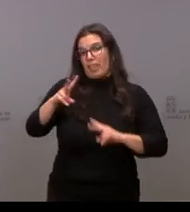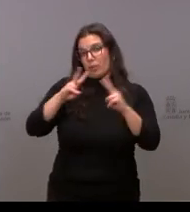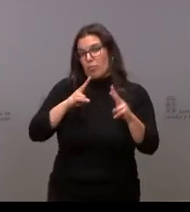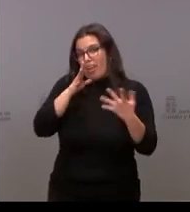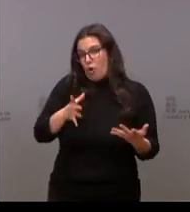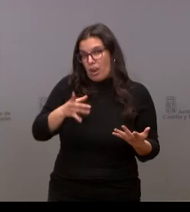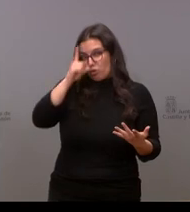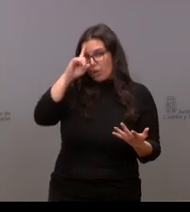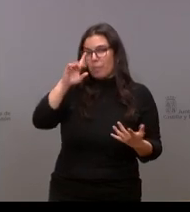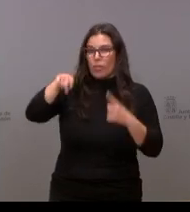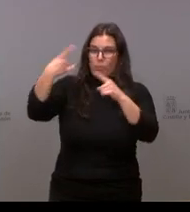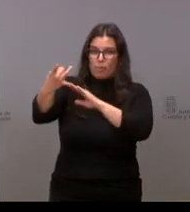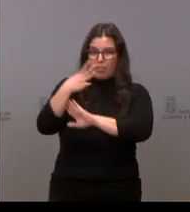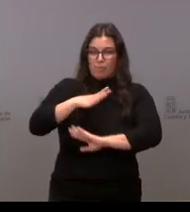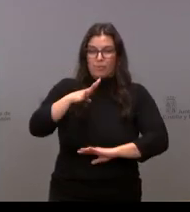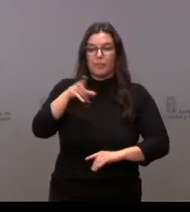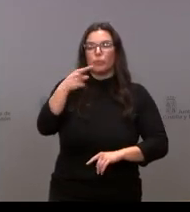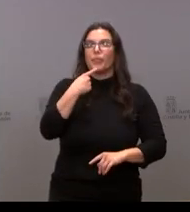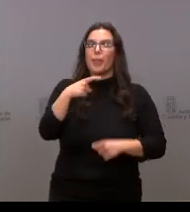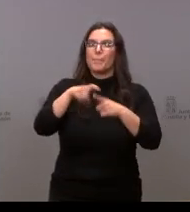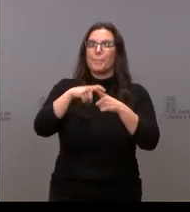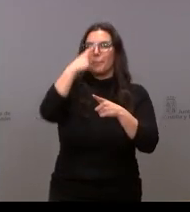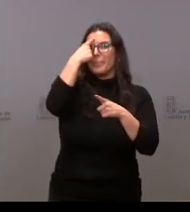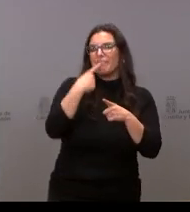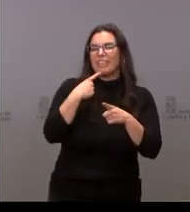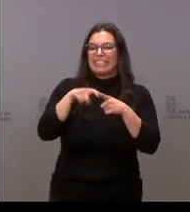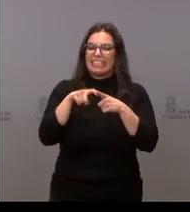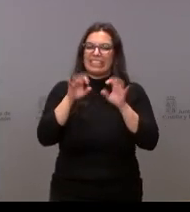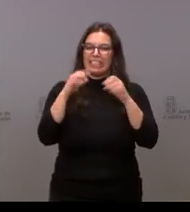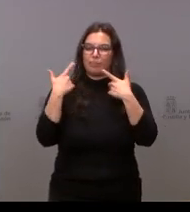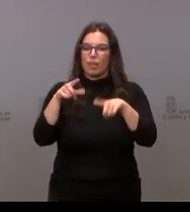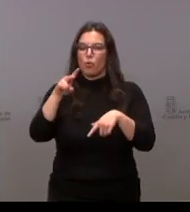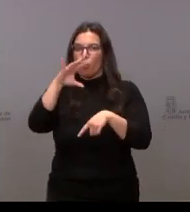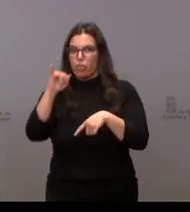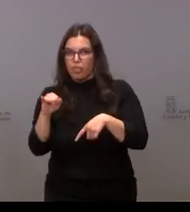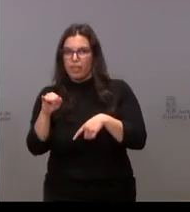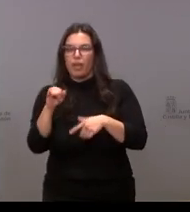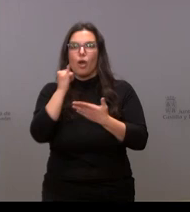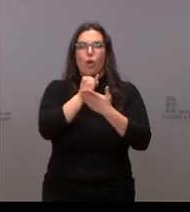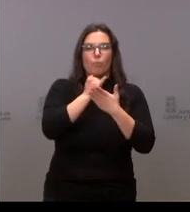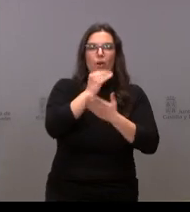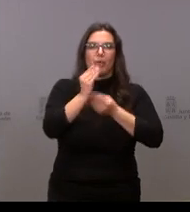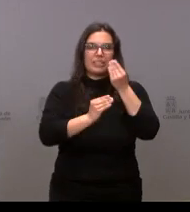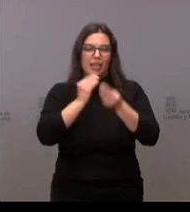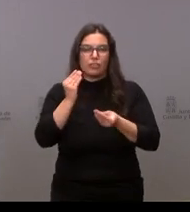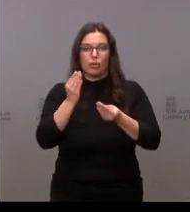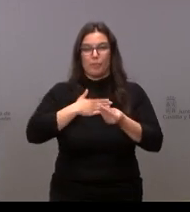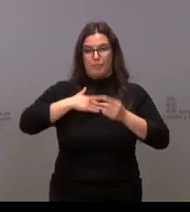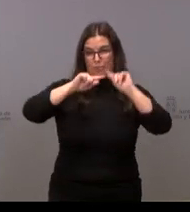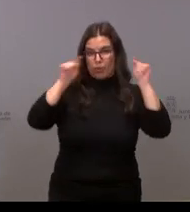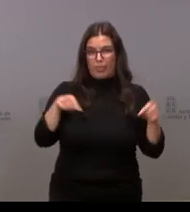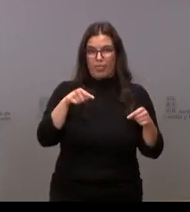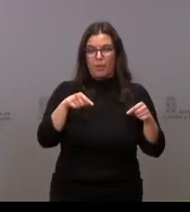eso que ha dicho el perfil de los pacientes en planta y en uci y cuantos se han se han realizado en la provincia